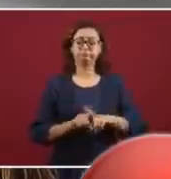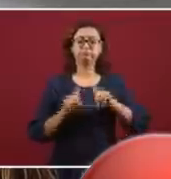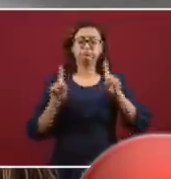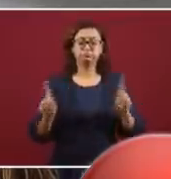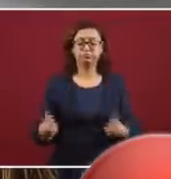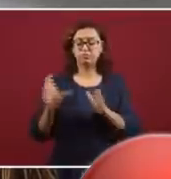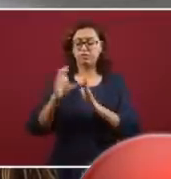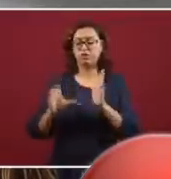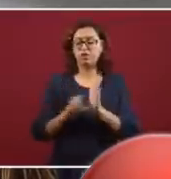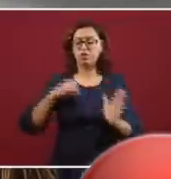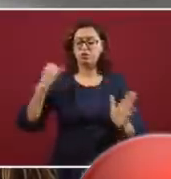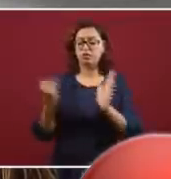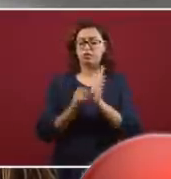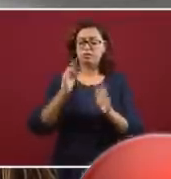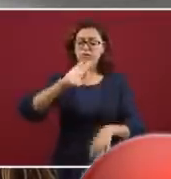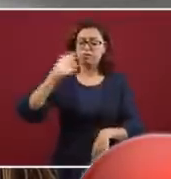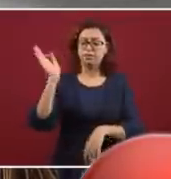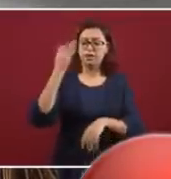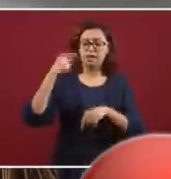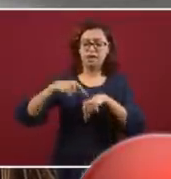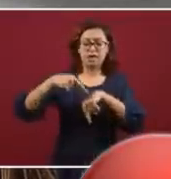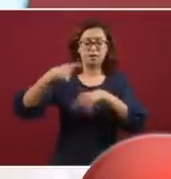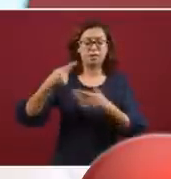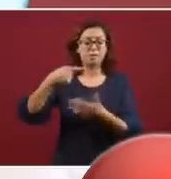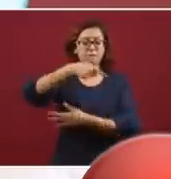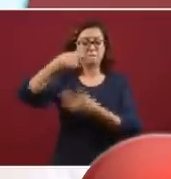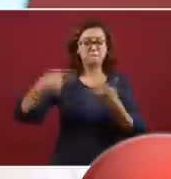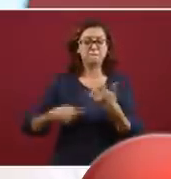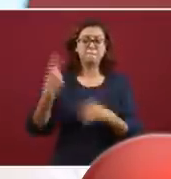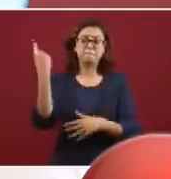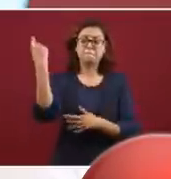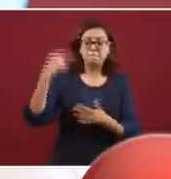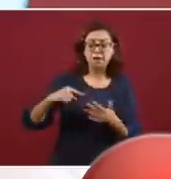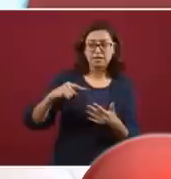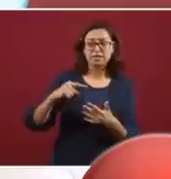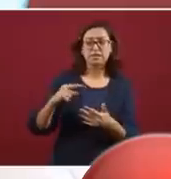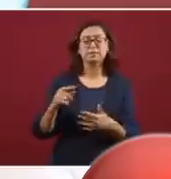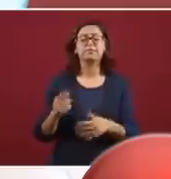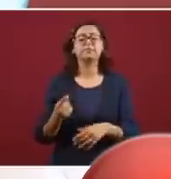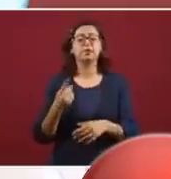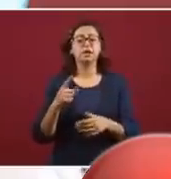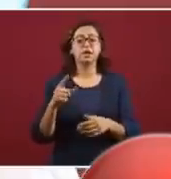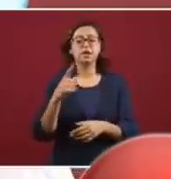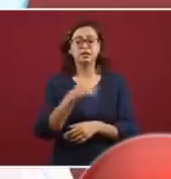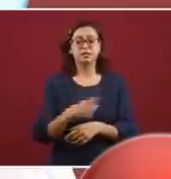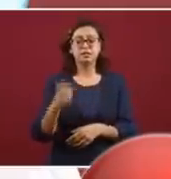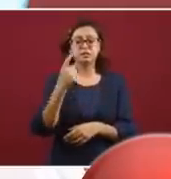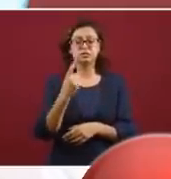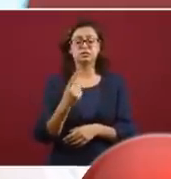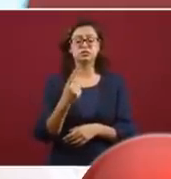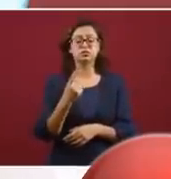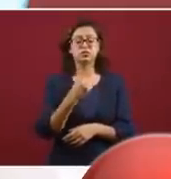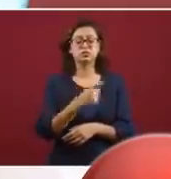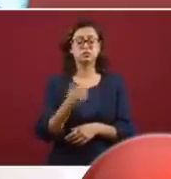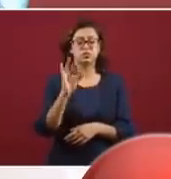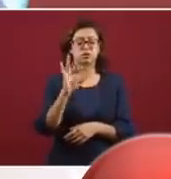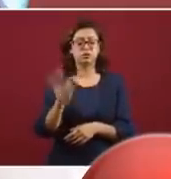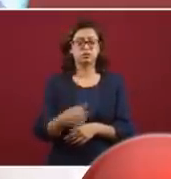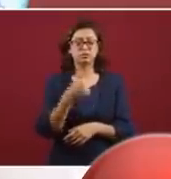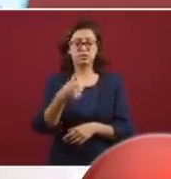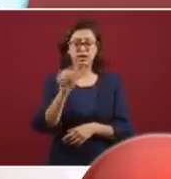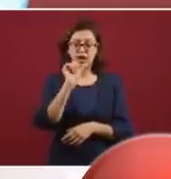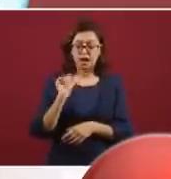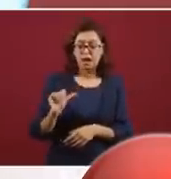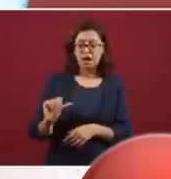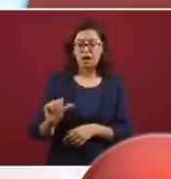la Federación, que nos indica precisamente en qué casos, en el 146A del Código Fiscal de la Federación,